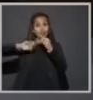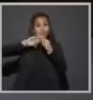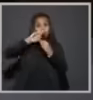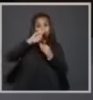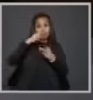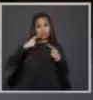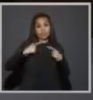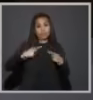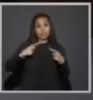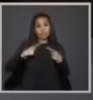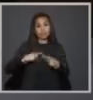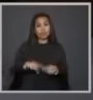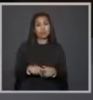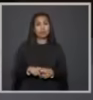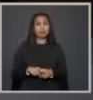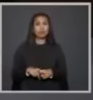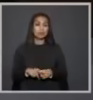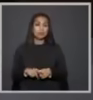tenido